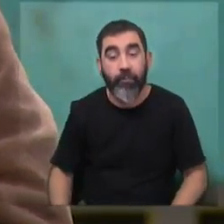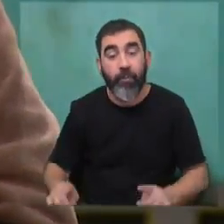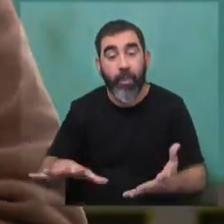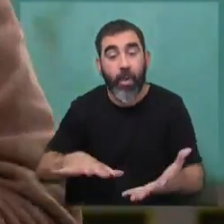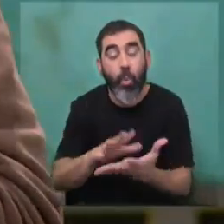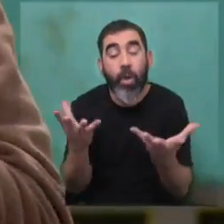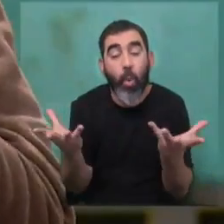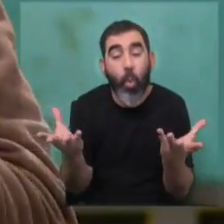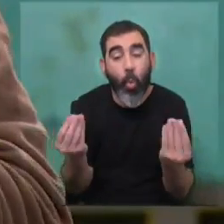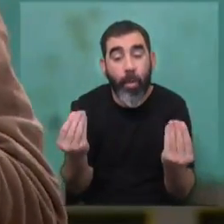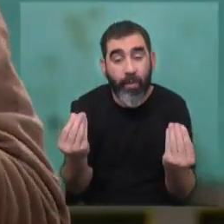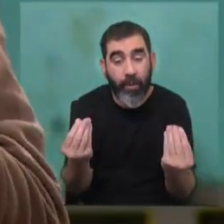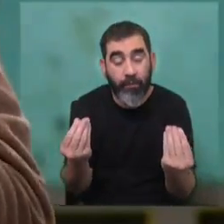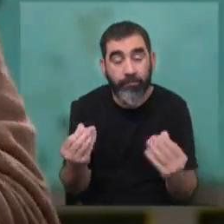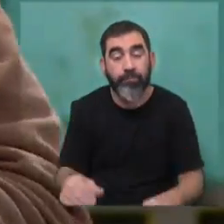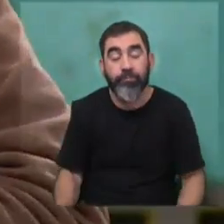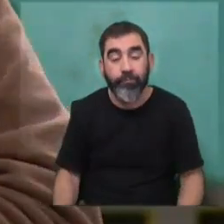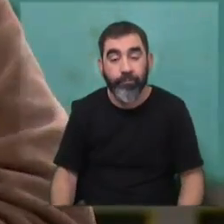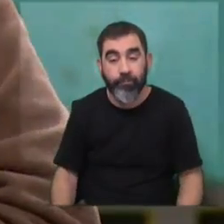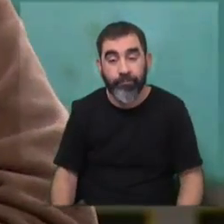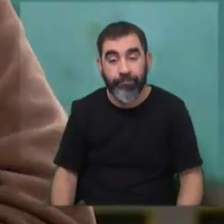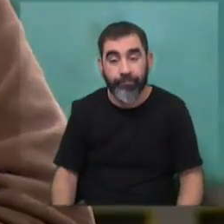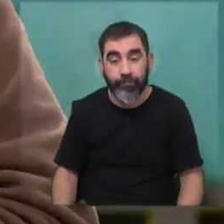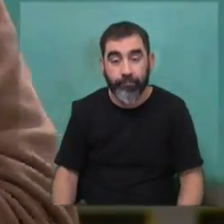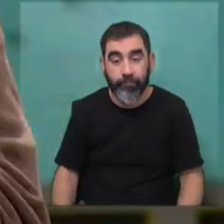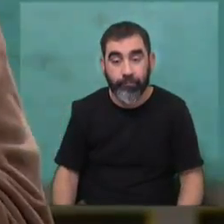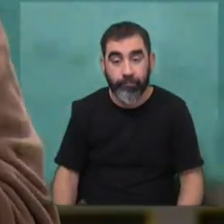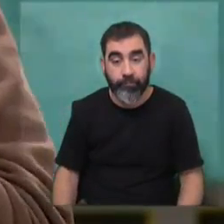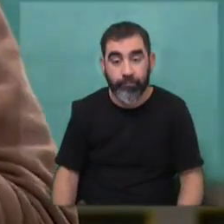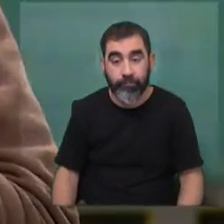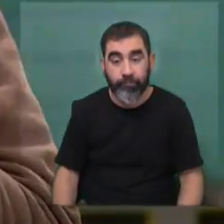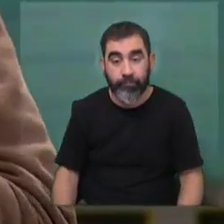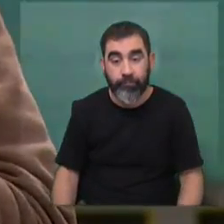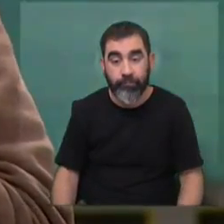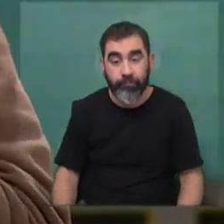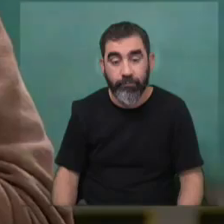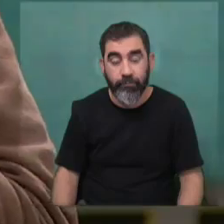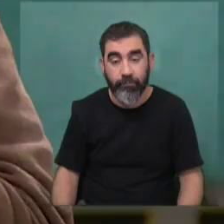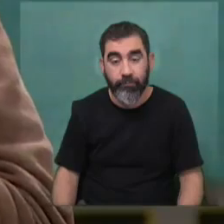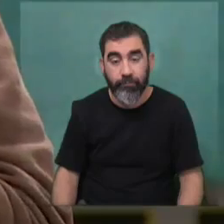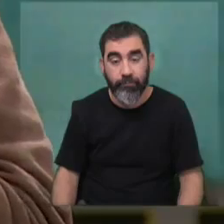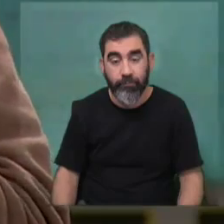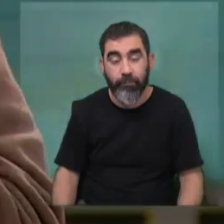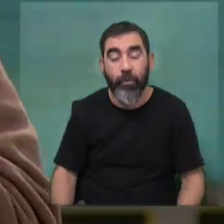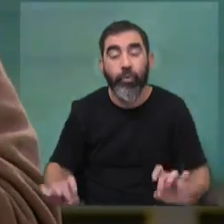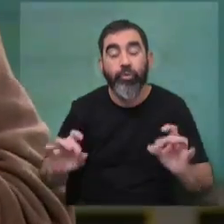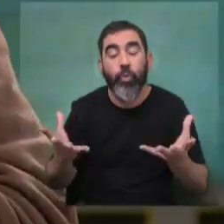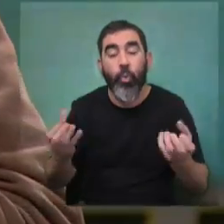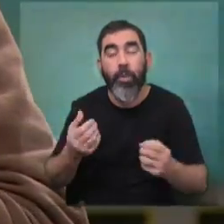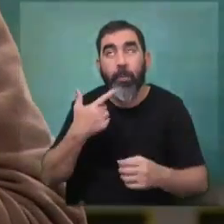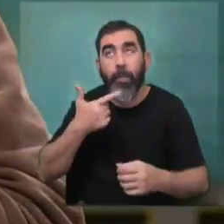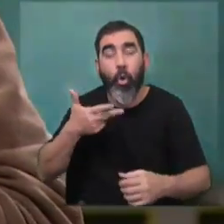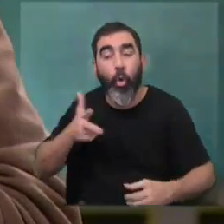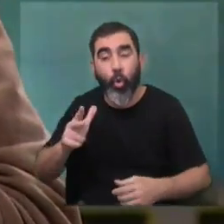humedales, donde estos ambientes estacionales son más frecuentes. Pero a uno no hay que dejarse llevar solo humedales, piensa en Rocha,